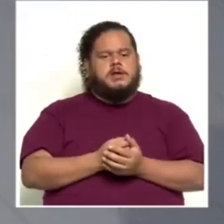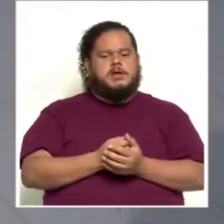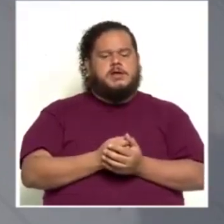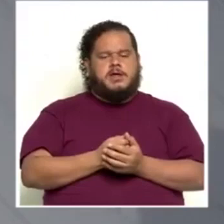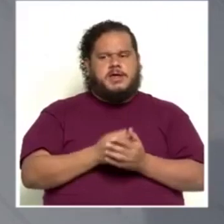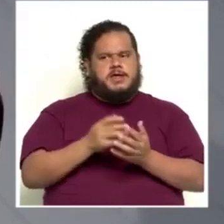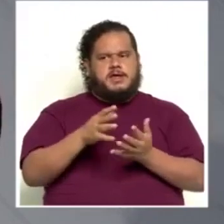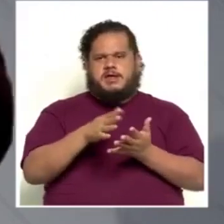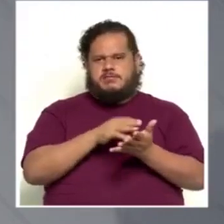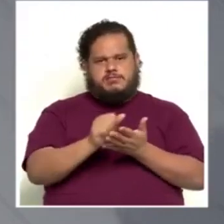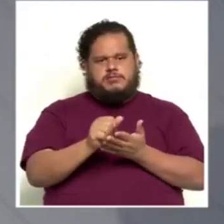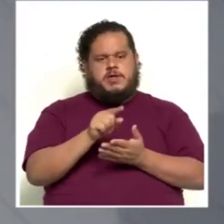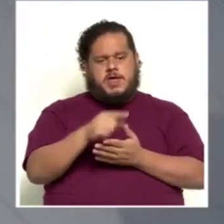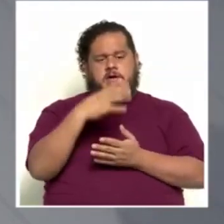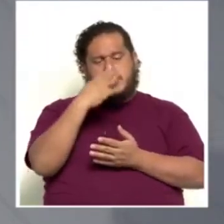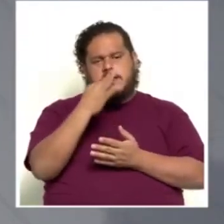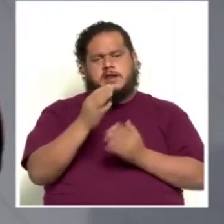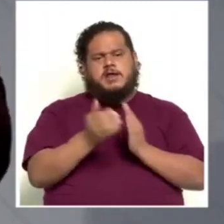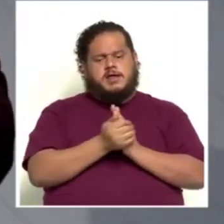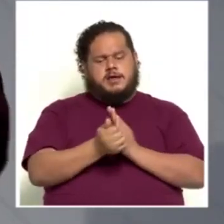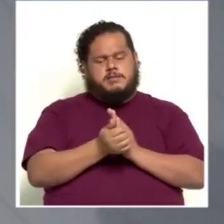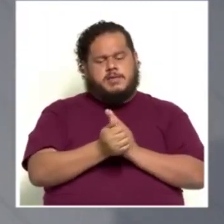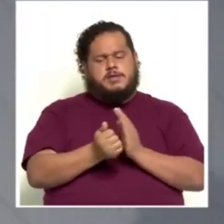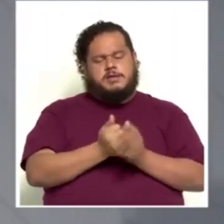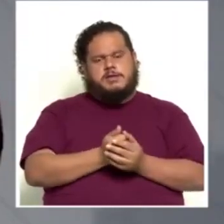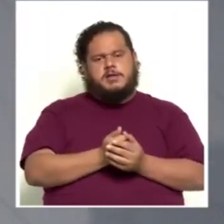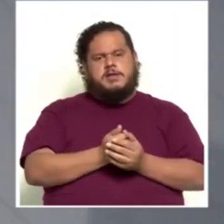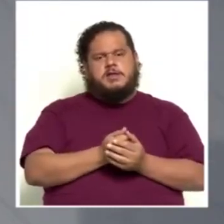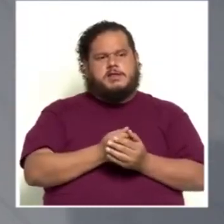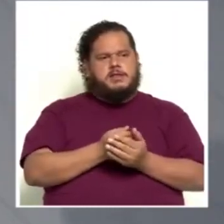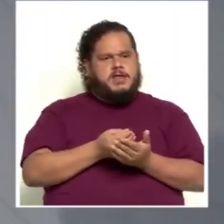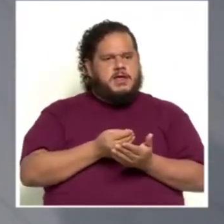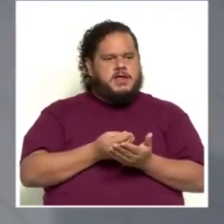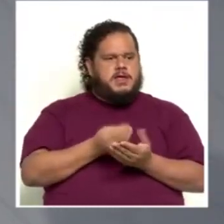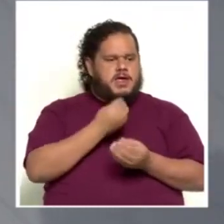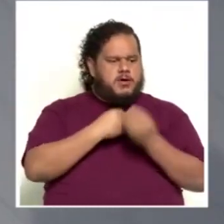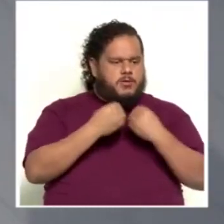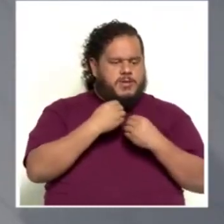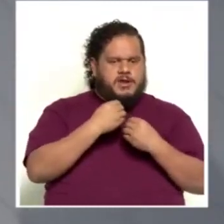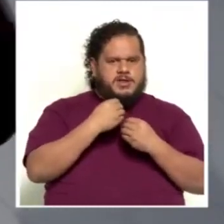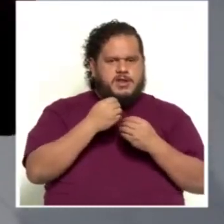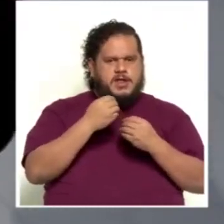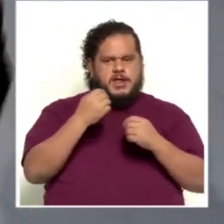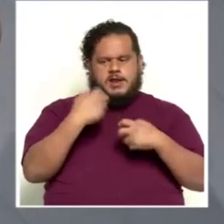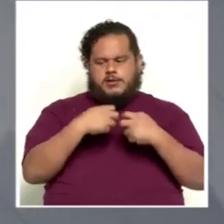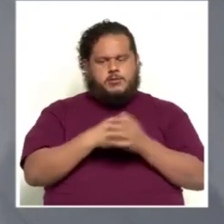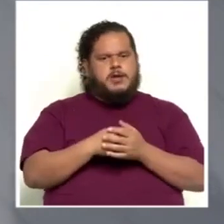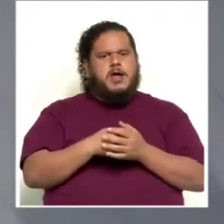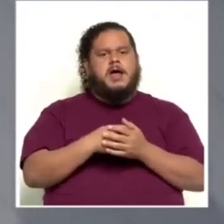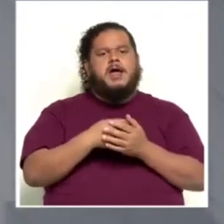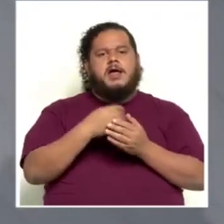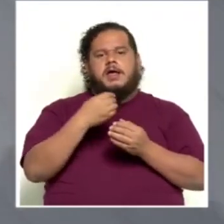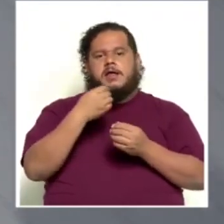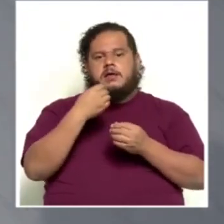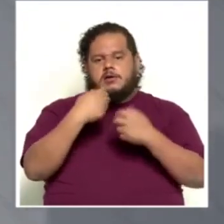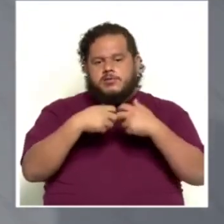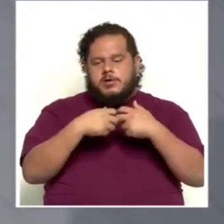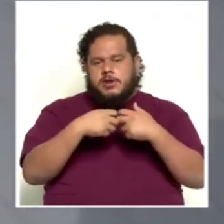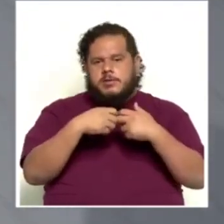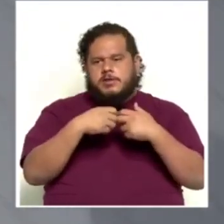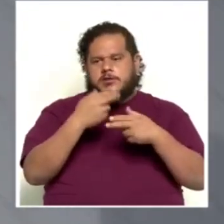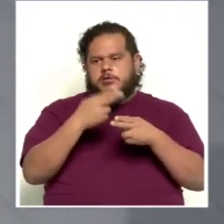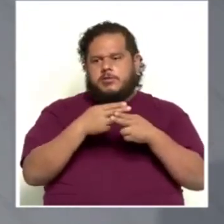destartalado, él se considera capaz de comprarse la bronca. Es decir, la bronca se llama Costa Rica y él es el actor que